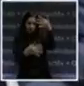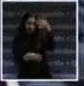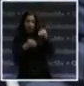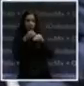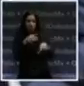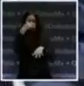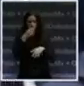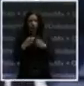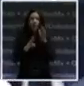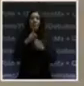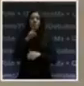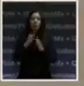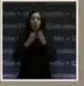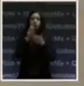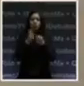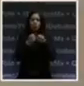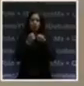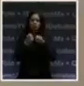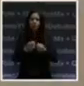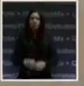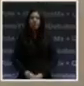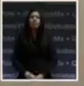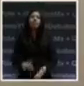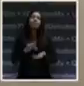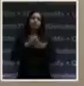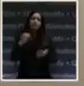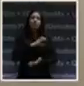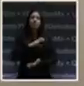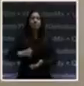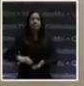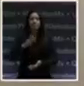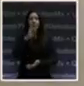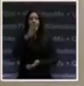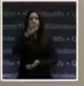mejora regulatoria. Muchas gracias, candidato Francisco Pérez Rojas.